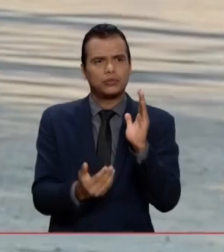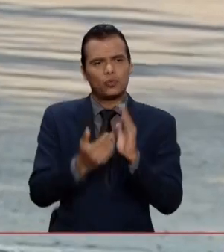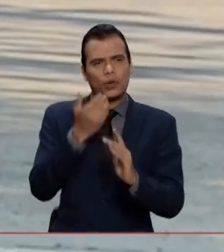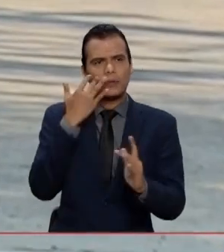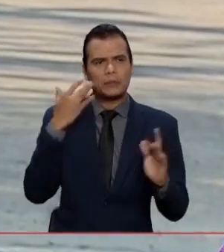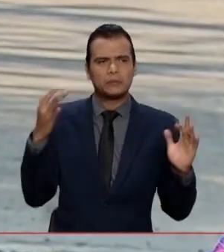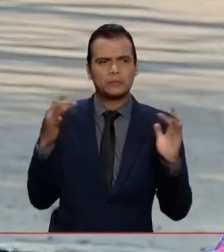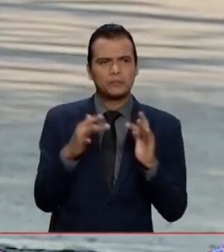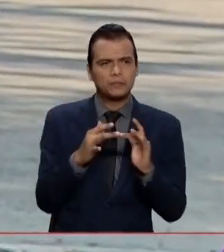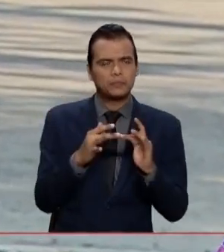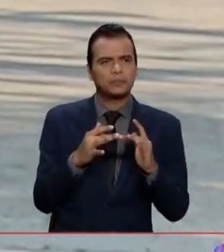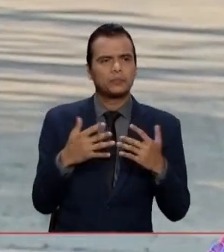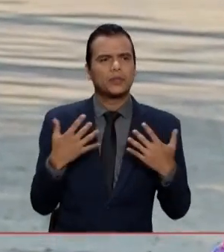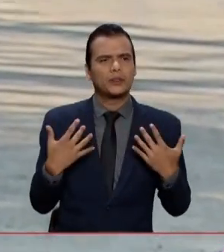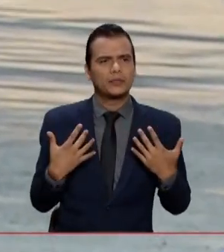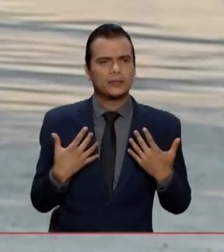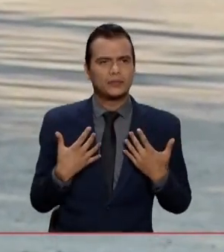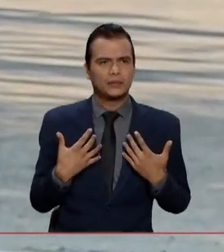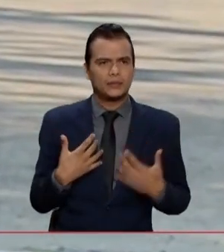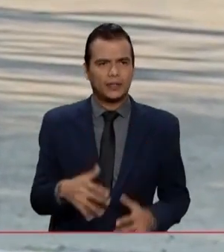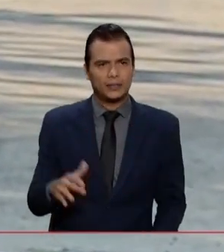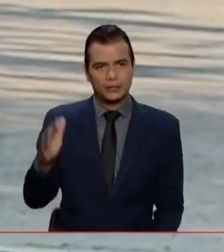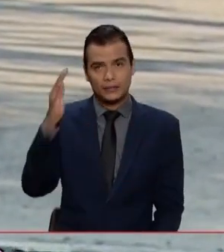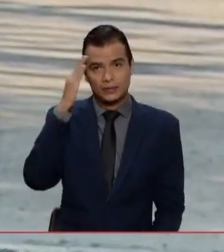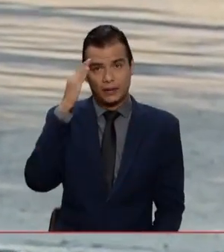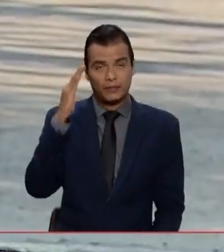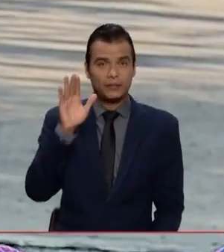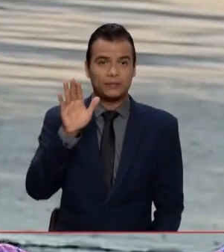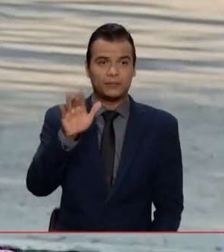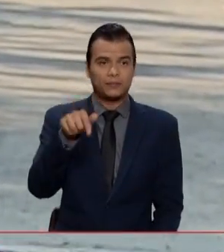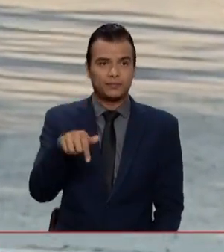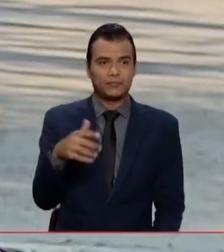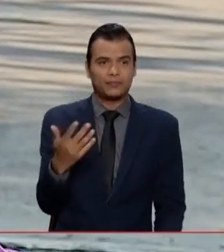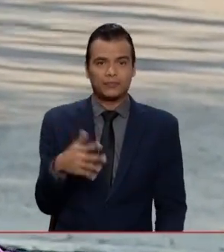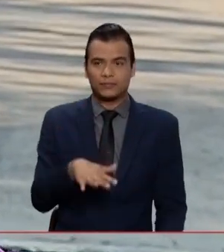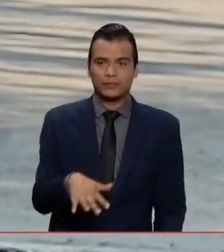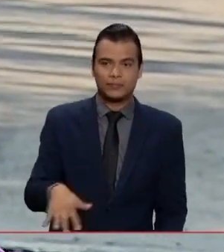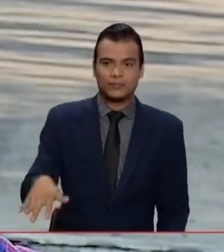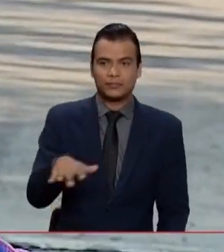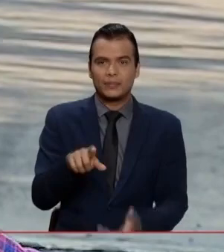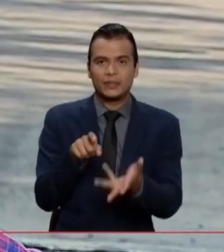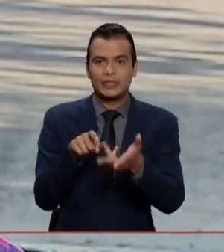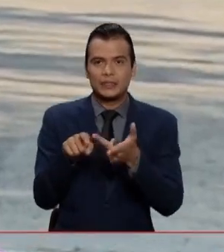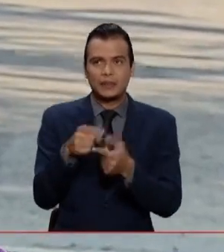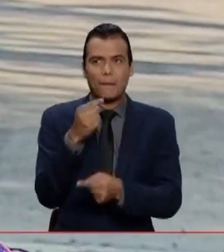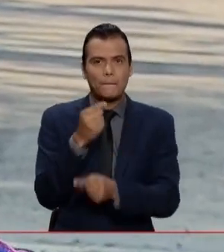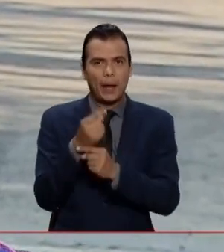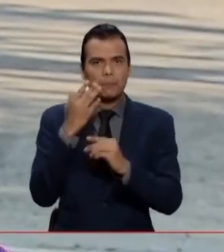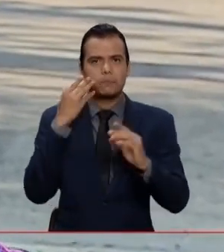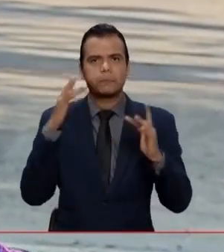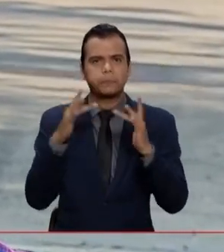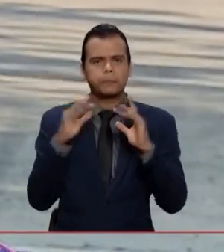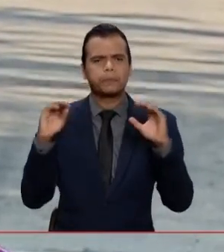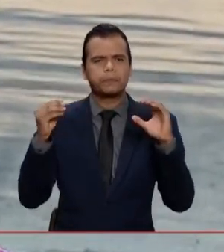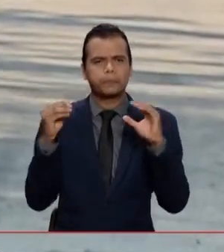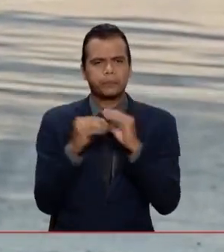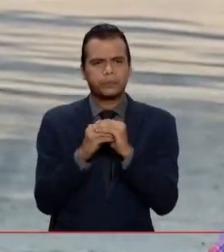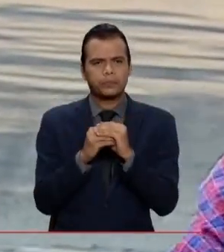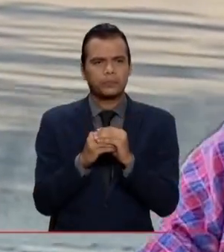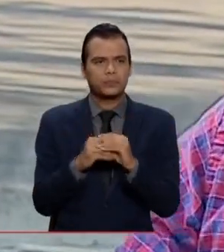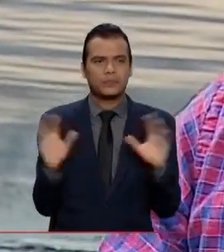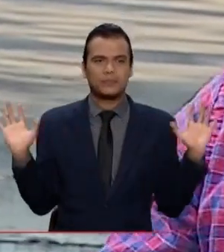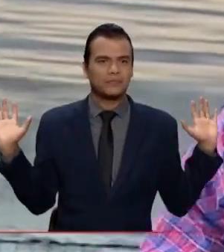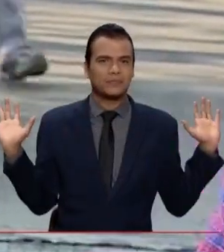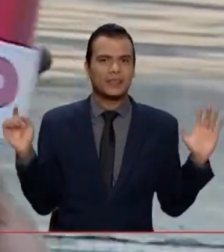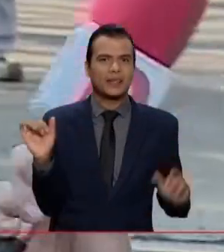que cumple con creces todas las necesidades que va a haber en el corredor. Entonces fue una cosa casi que de